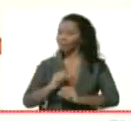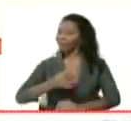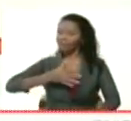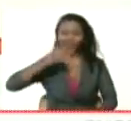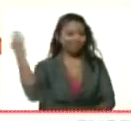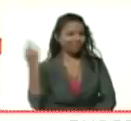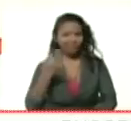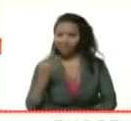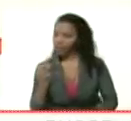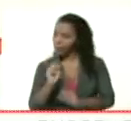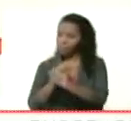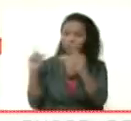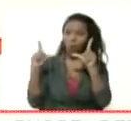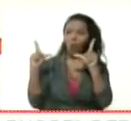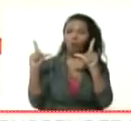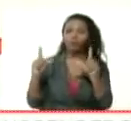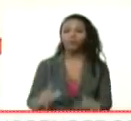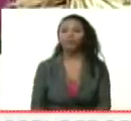verdaderamente extraordinario.